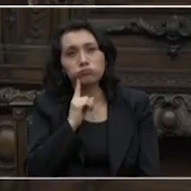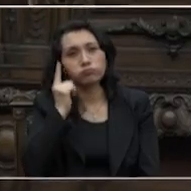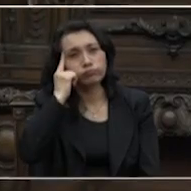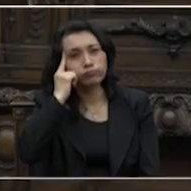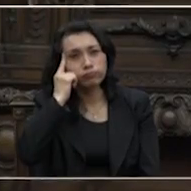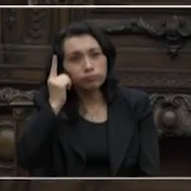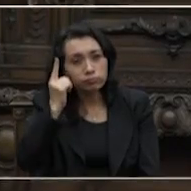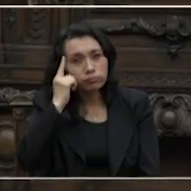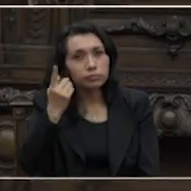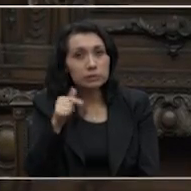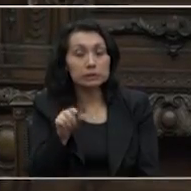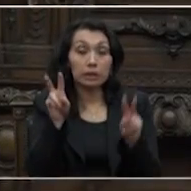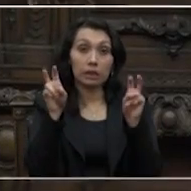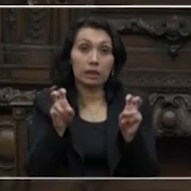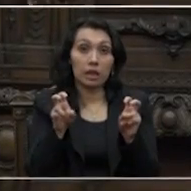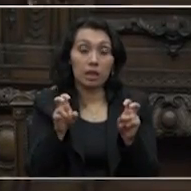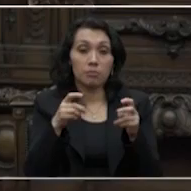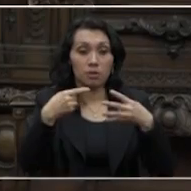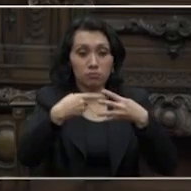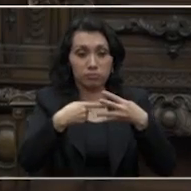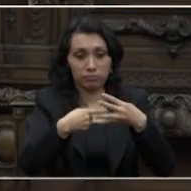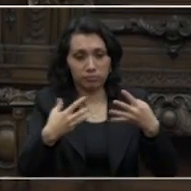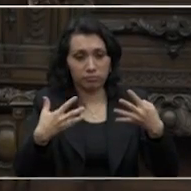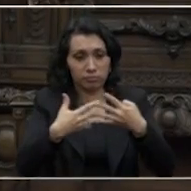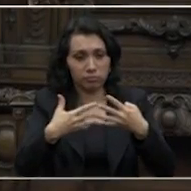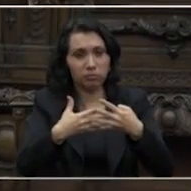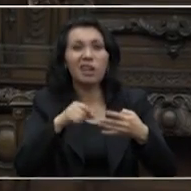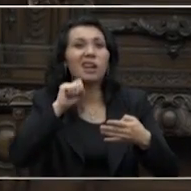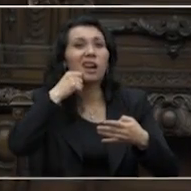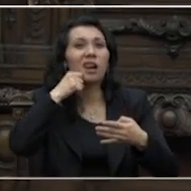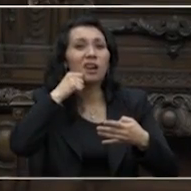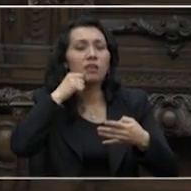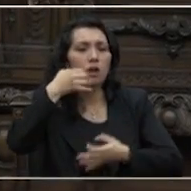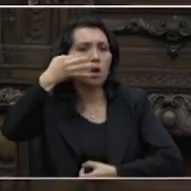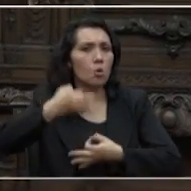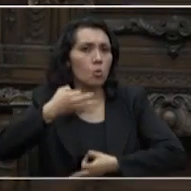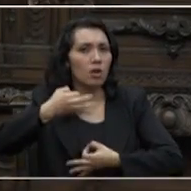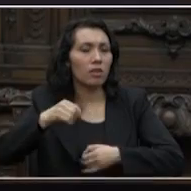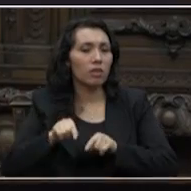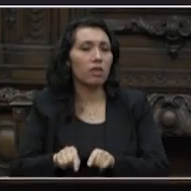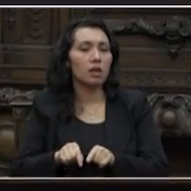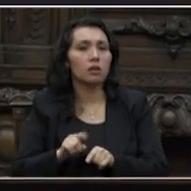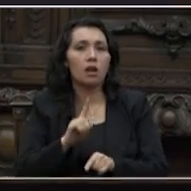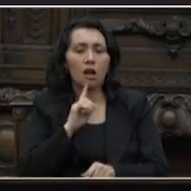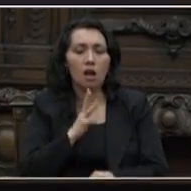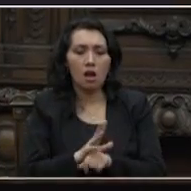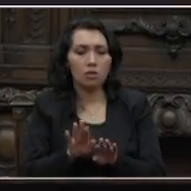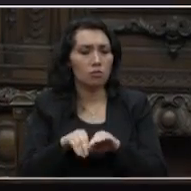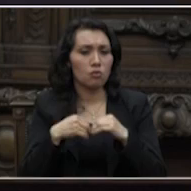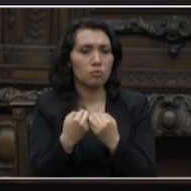pensar que el tema de la interseccionalidad es una categoría jurídica que está